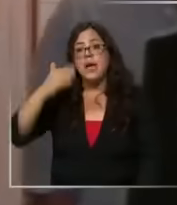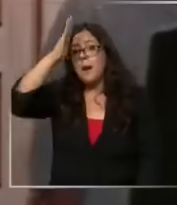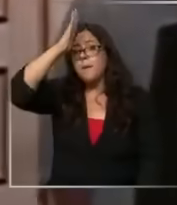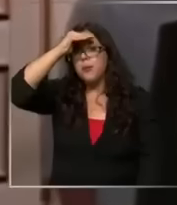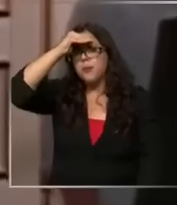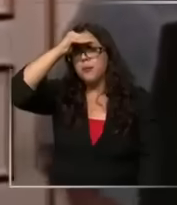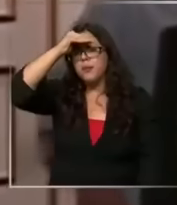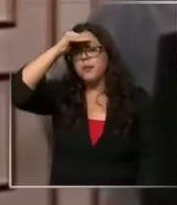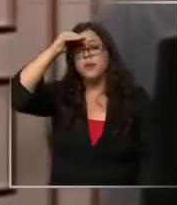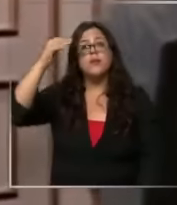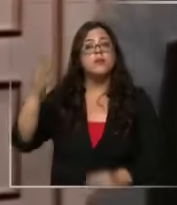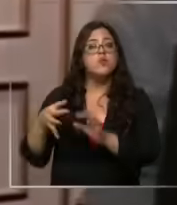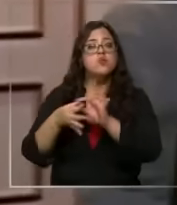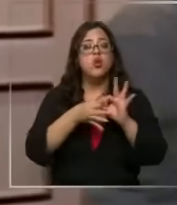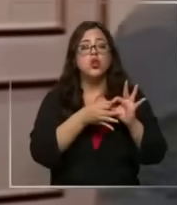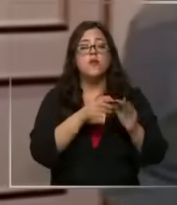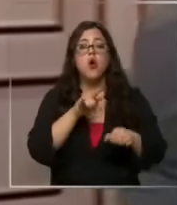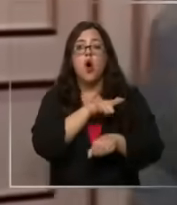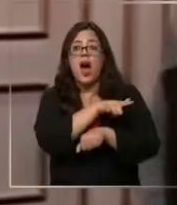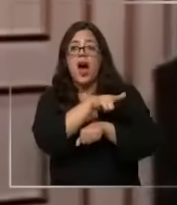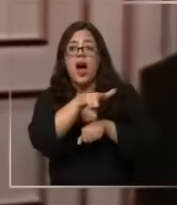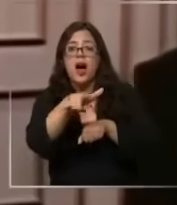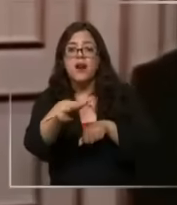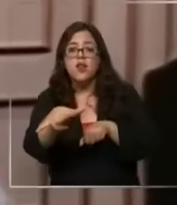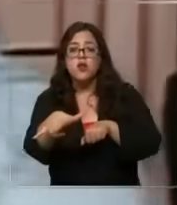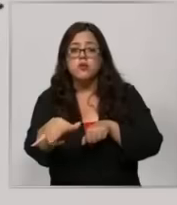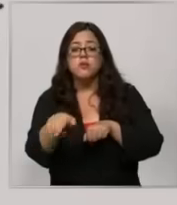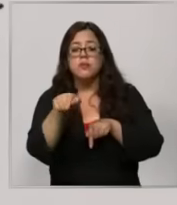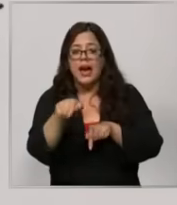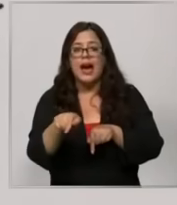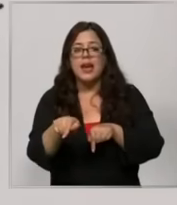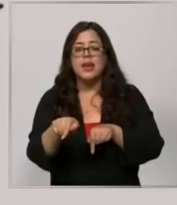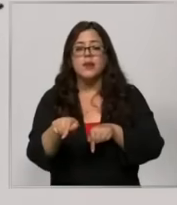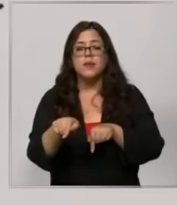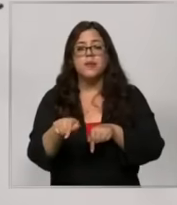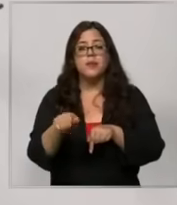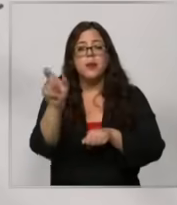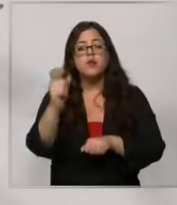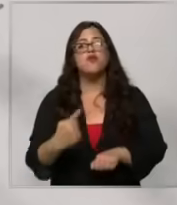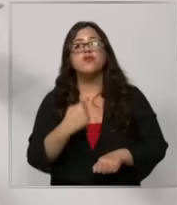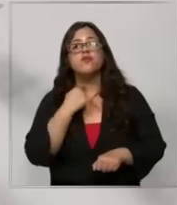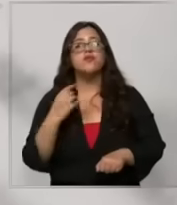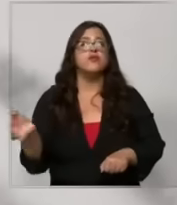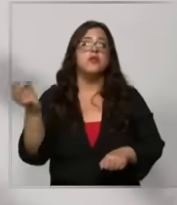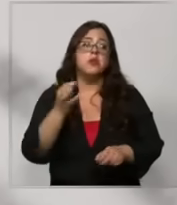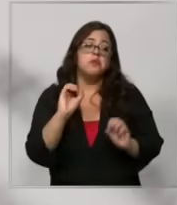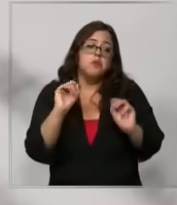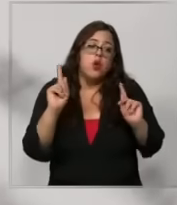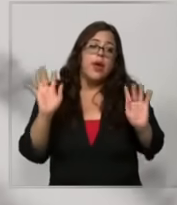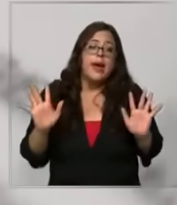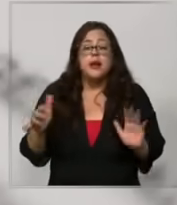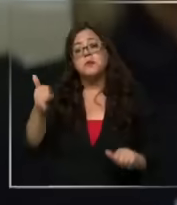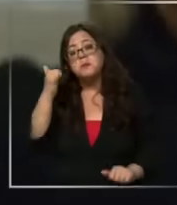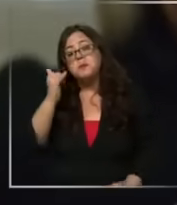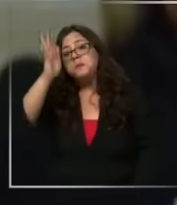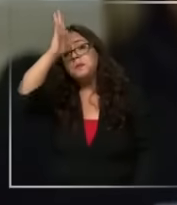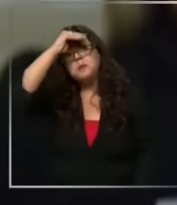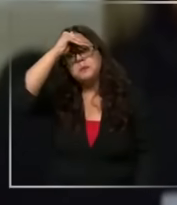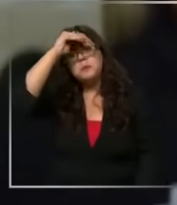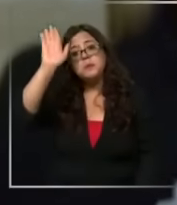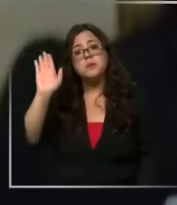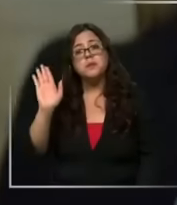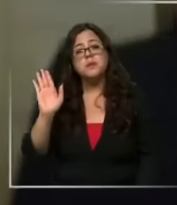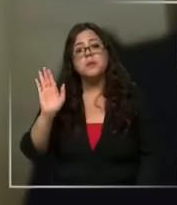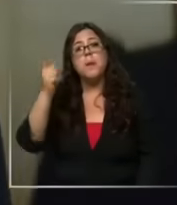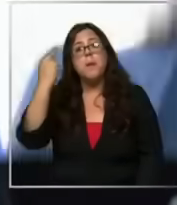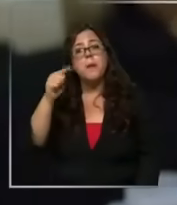City, debido a que el avión de Epstein se había obligado a aterrizar allí. Según la víctima, el magnate dijo, bueno, pues llamaremos a Trump. Sjoberg, eso